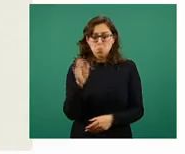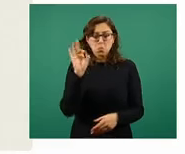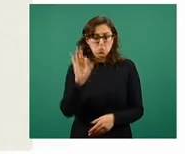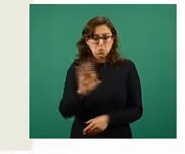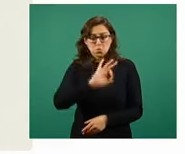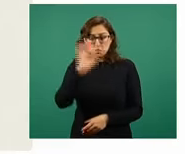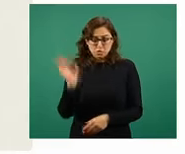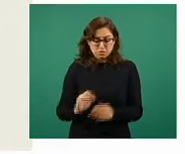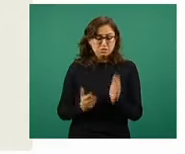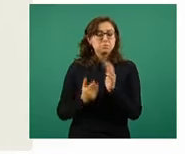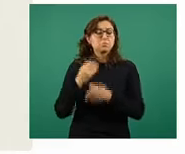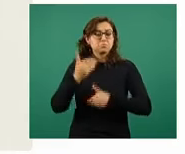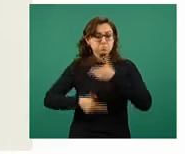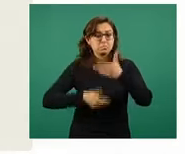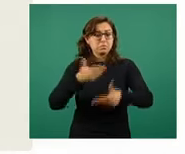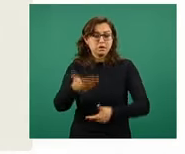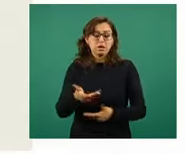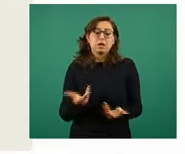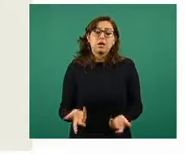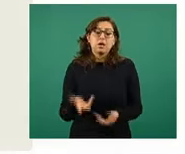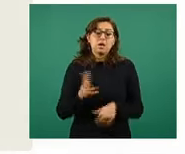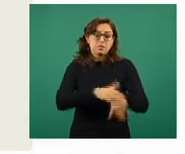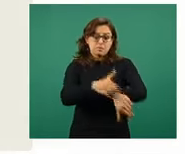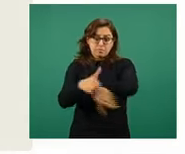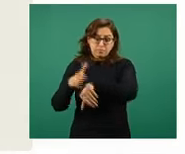años, a que se registren en